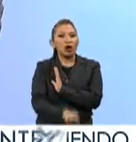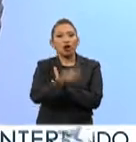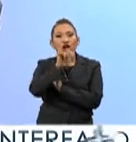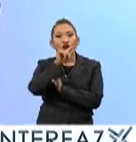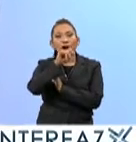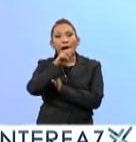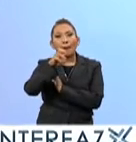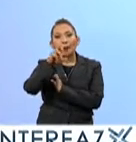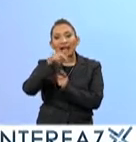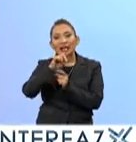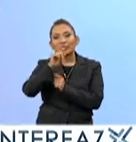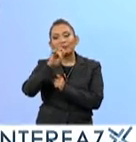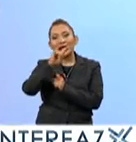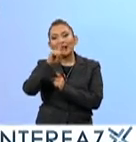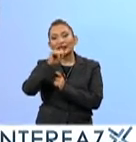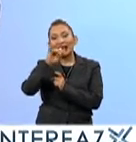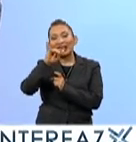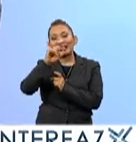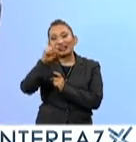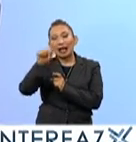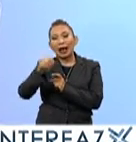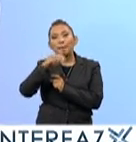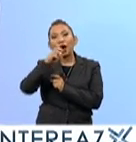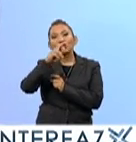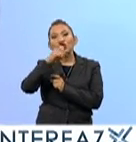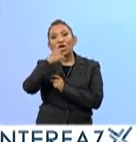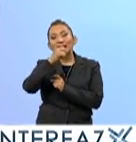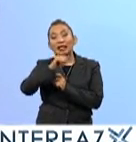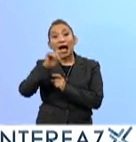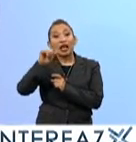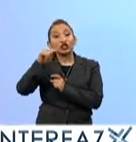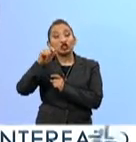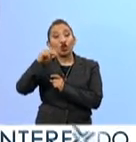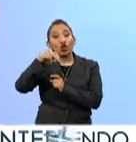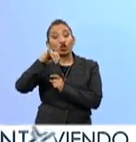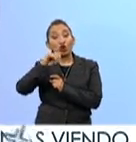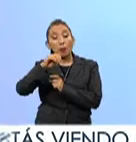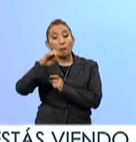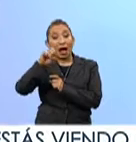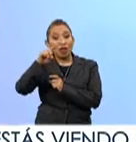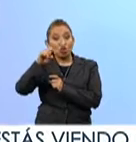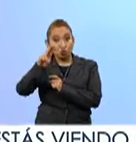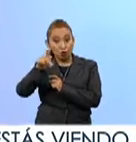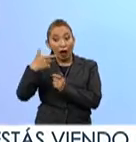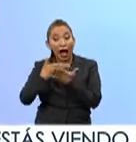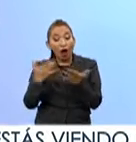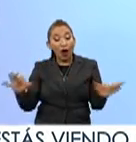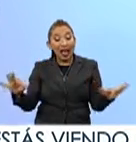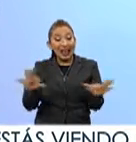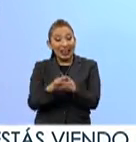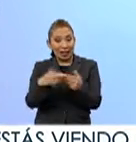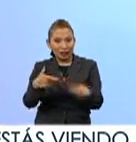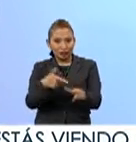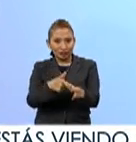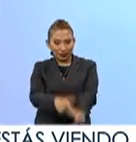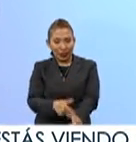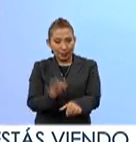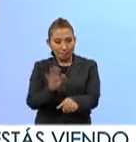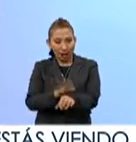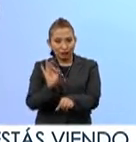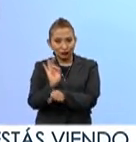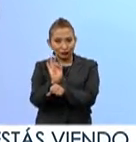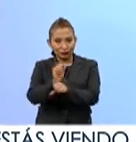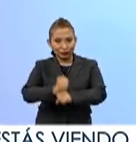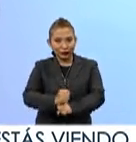Leonora Amar, Esperanza Issa, Mauricio Garcés y Antonio Badú. Ahora se busca que este lazo cultural continúe y se